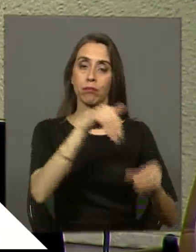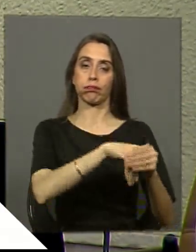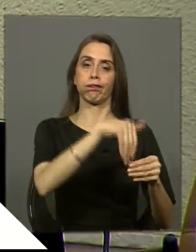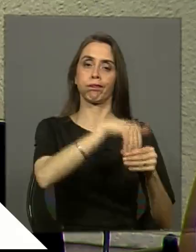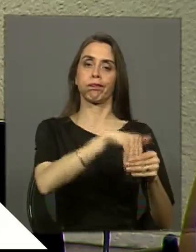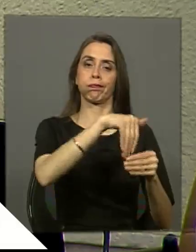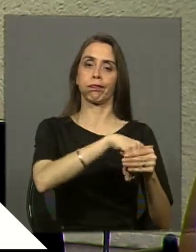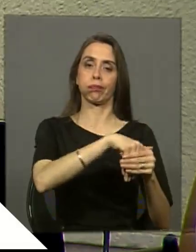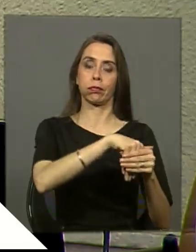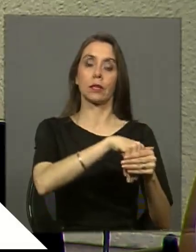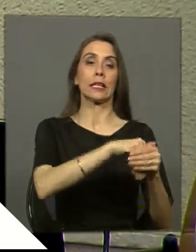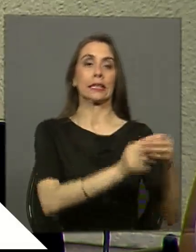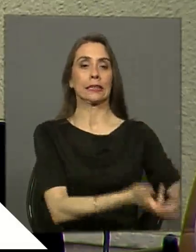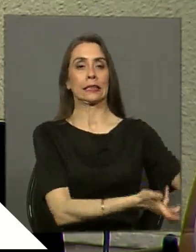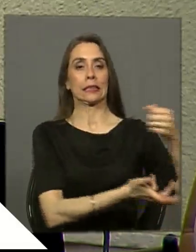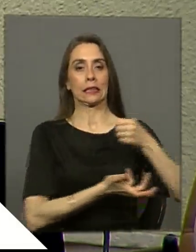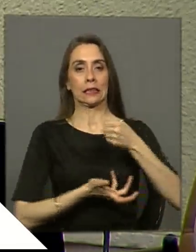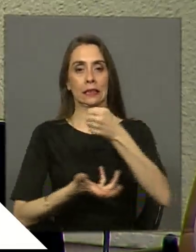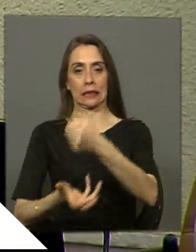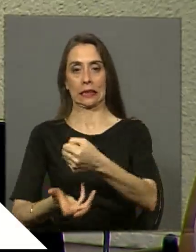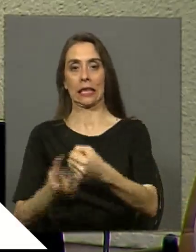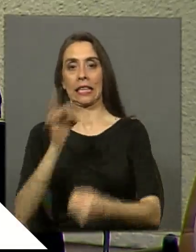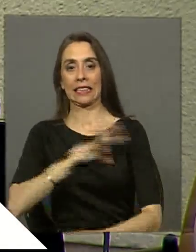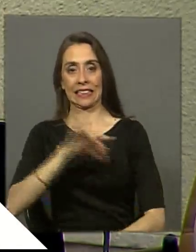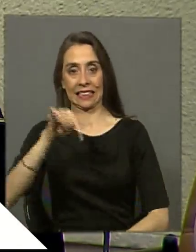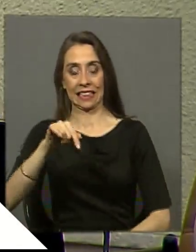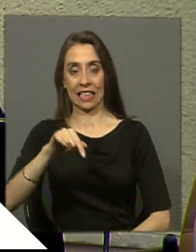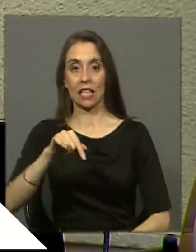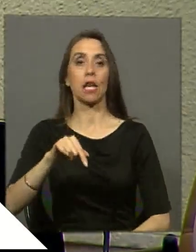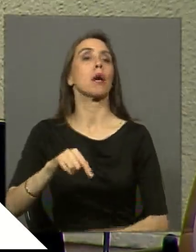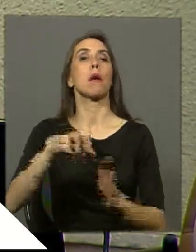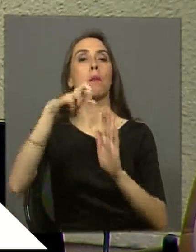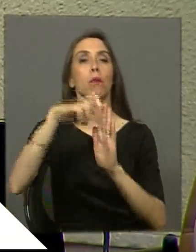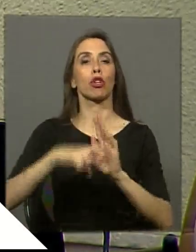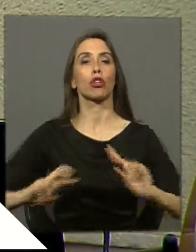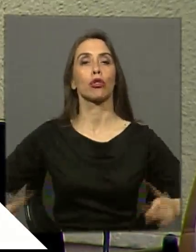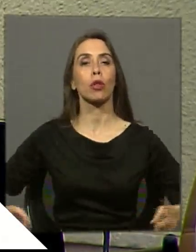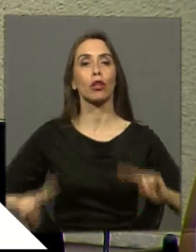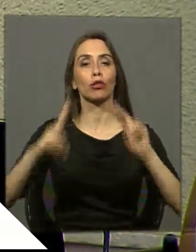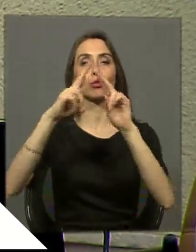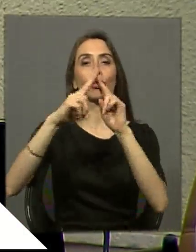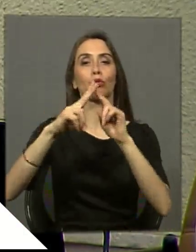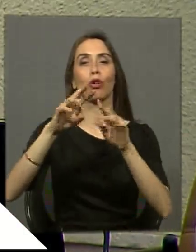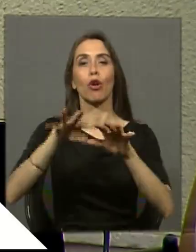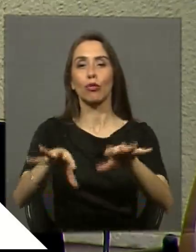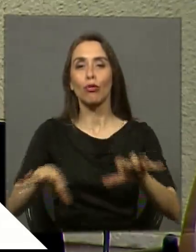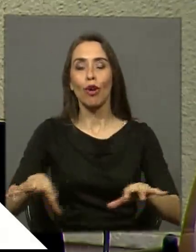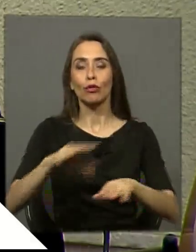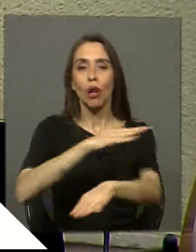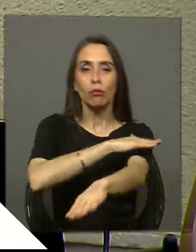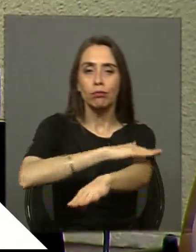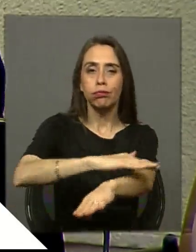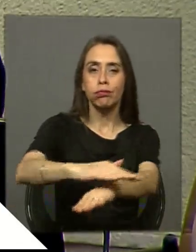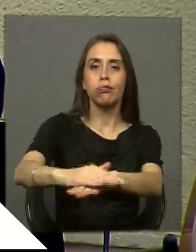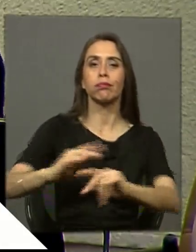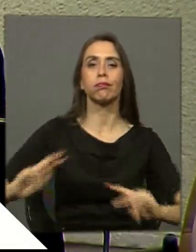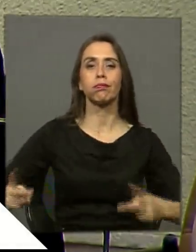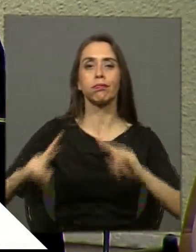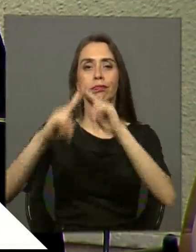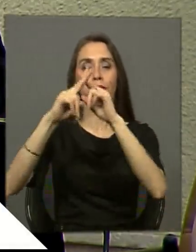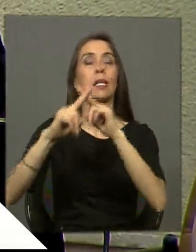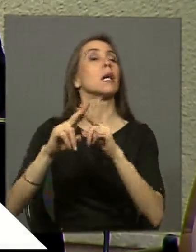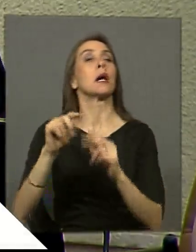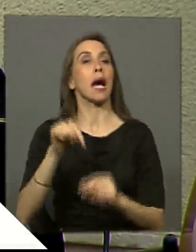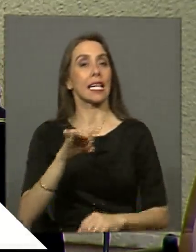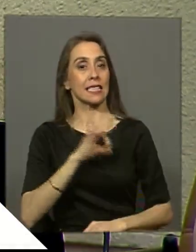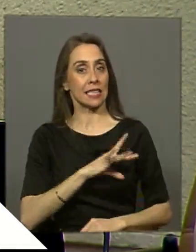en proyectos de desarrollo de infraestructura en Chile para terminar con una paradoja que a